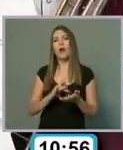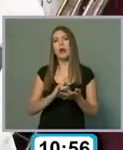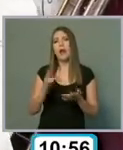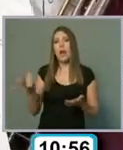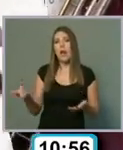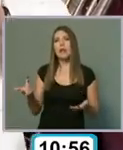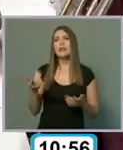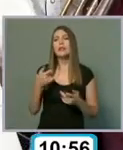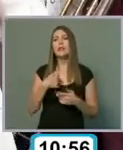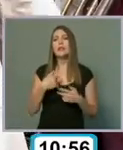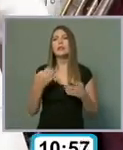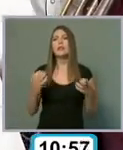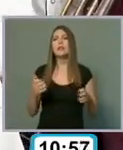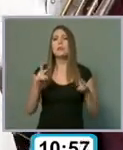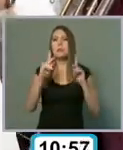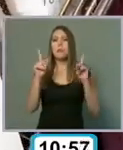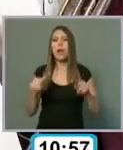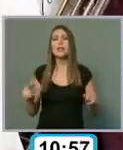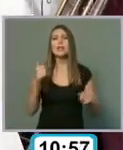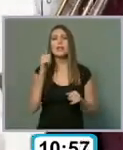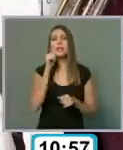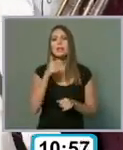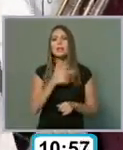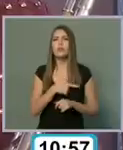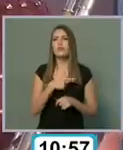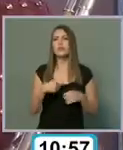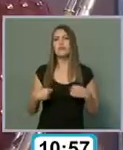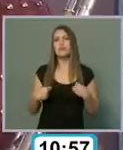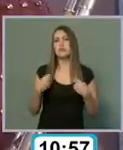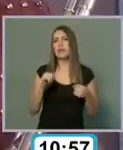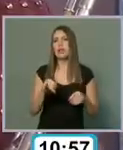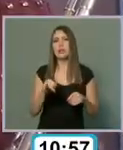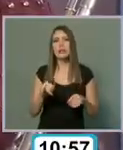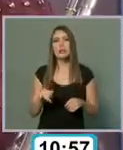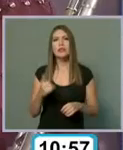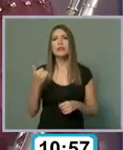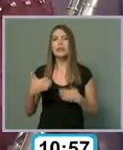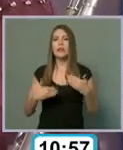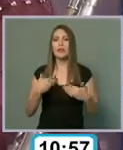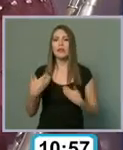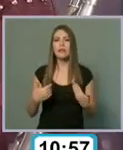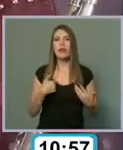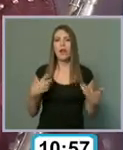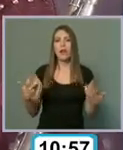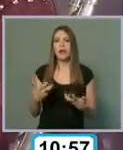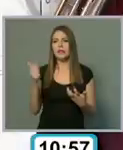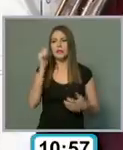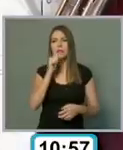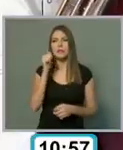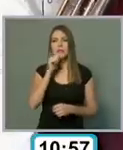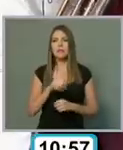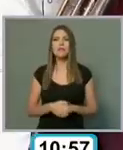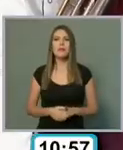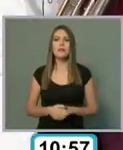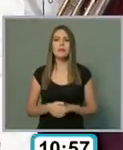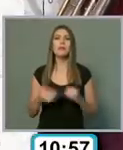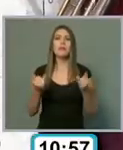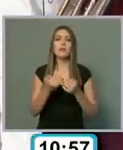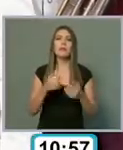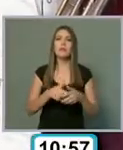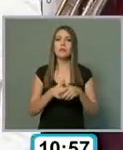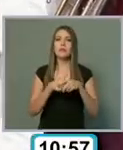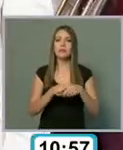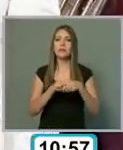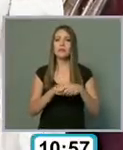encuentro en paz. Soy una persona que trata siempre de vivir en paz y bueno, disfrutar lo que hago al máximo. Y saludos a todo el equipo, porque de verdad también